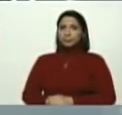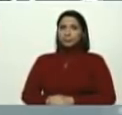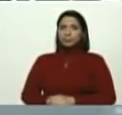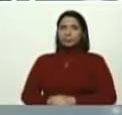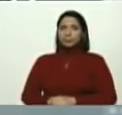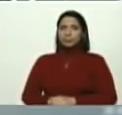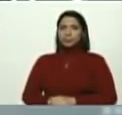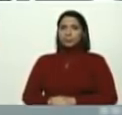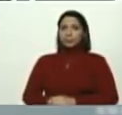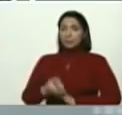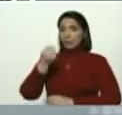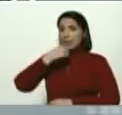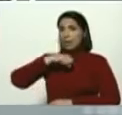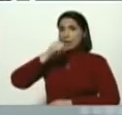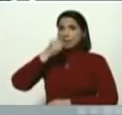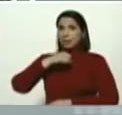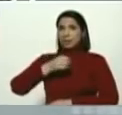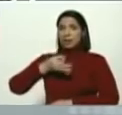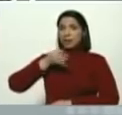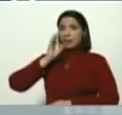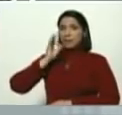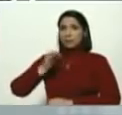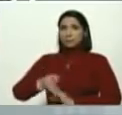Las heladerías y cafeterías.